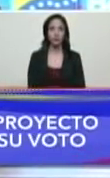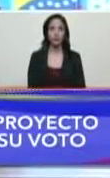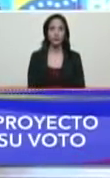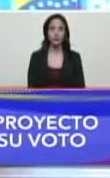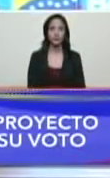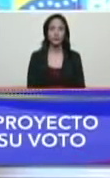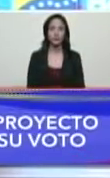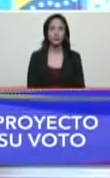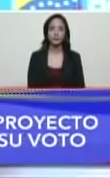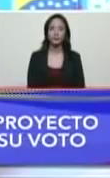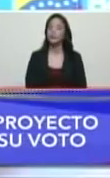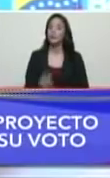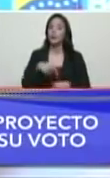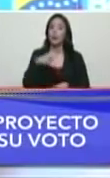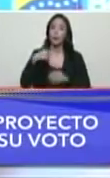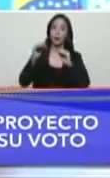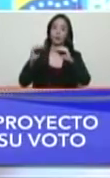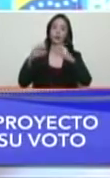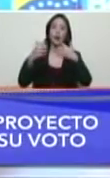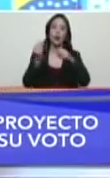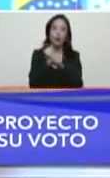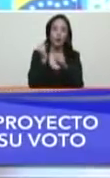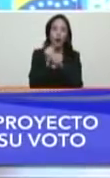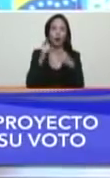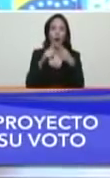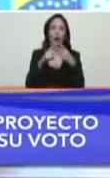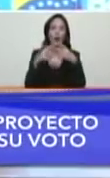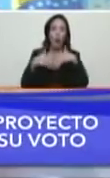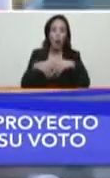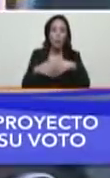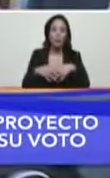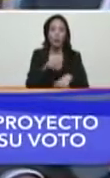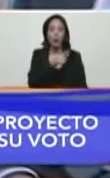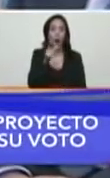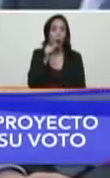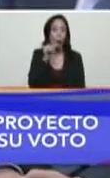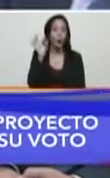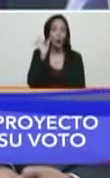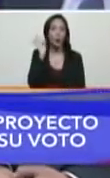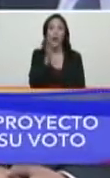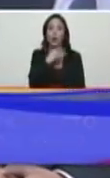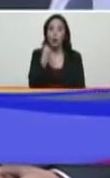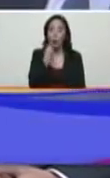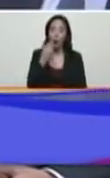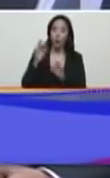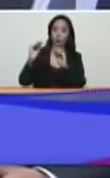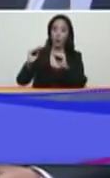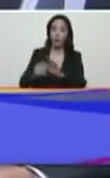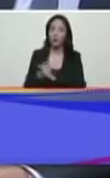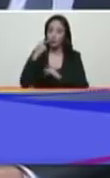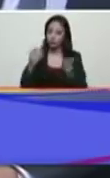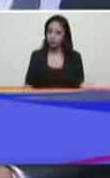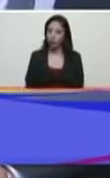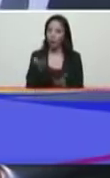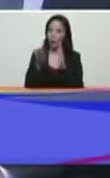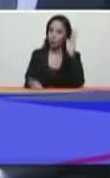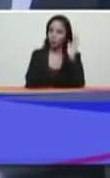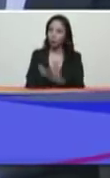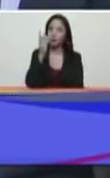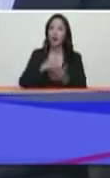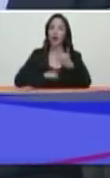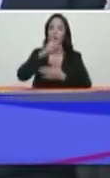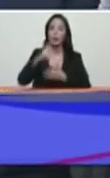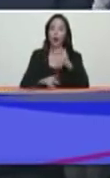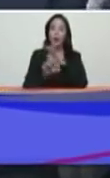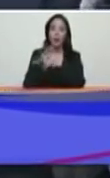Yo le digo a los empresarios, a los trabajadores, a las mujeres, a la juventud venezolana, vamos con el Plan de la